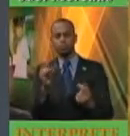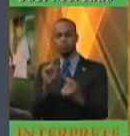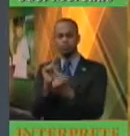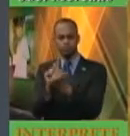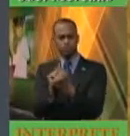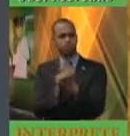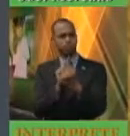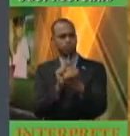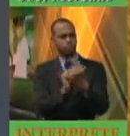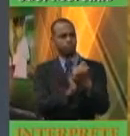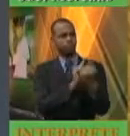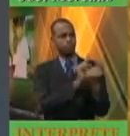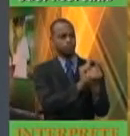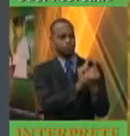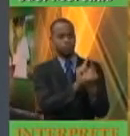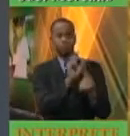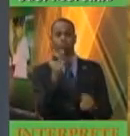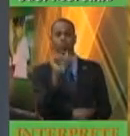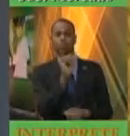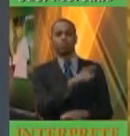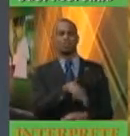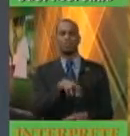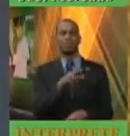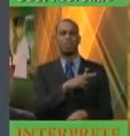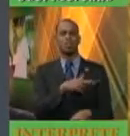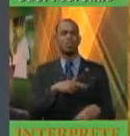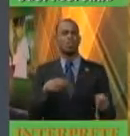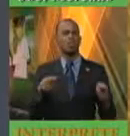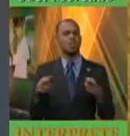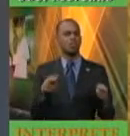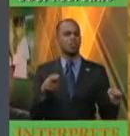alcaldes, con los regidores también, que son que aprueban